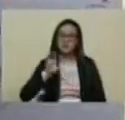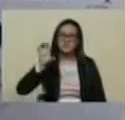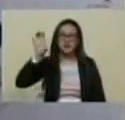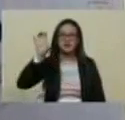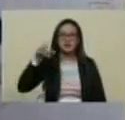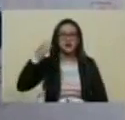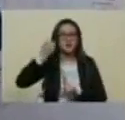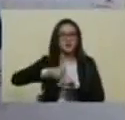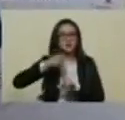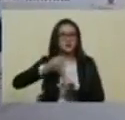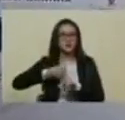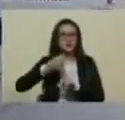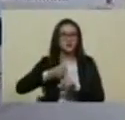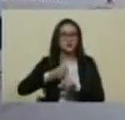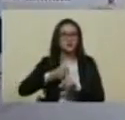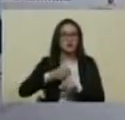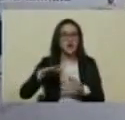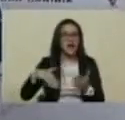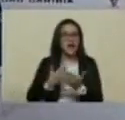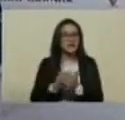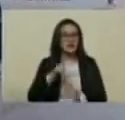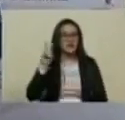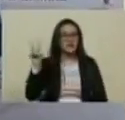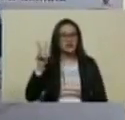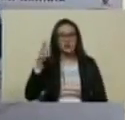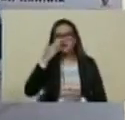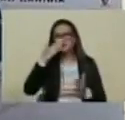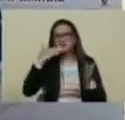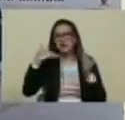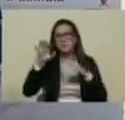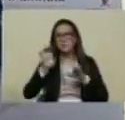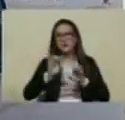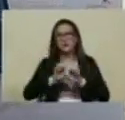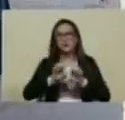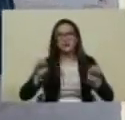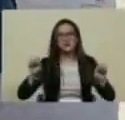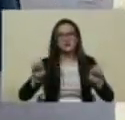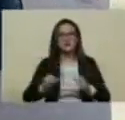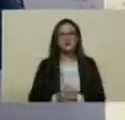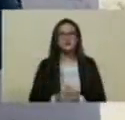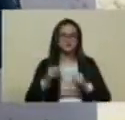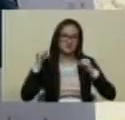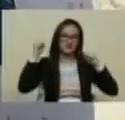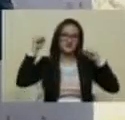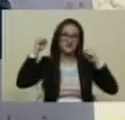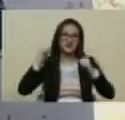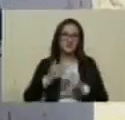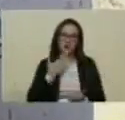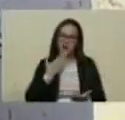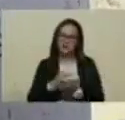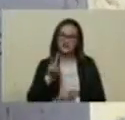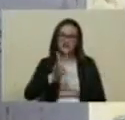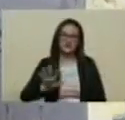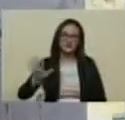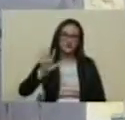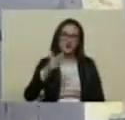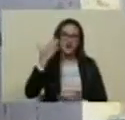en batalla. ¡Hasta la victoria siempre, educación! ¡Venceremos! ¡Gracias,